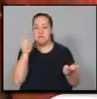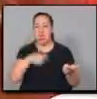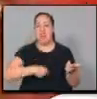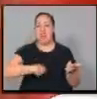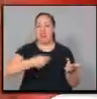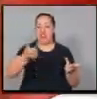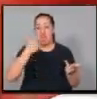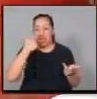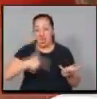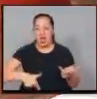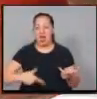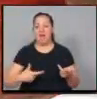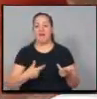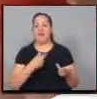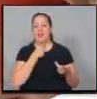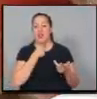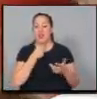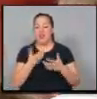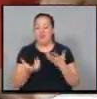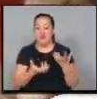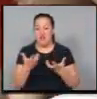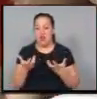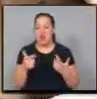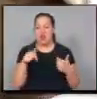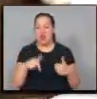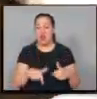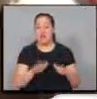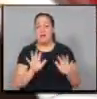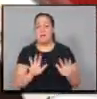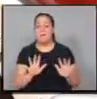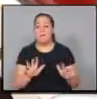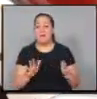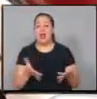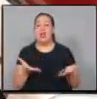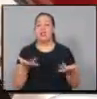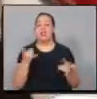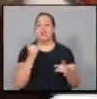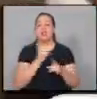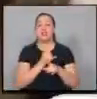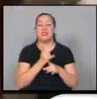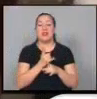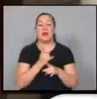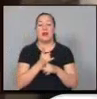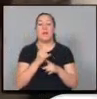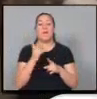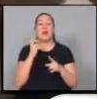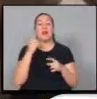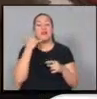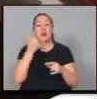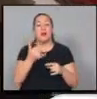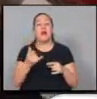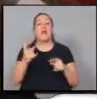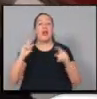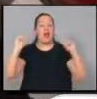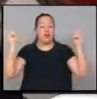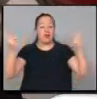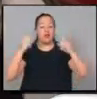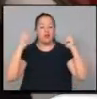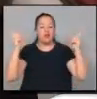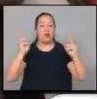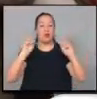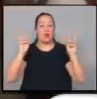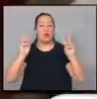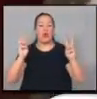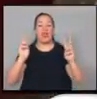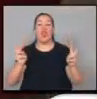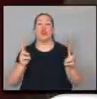aquí estamos con ellos trabajando un día más, esperando ese llamado que hacen, el alerta, ¿no?, para salir a sofocar un incendio. Bomberos voluntarios de aquí